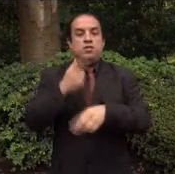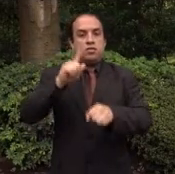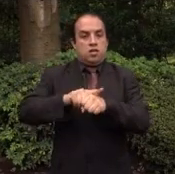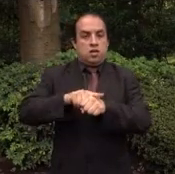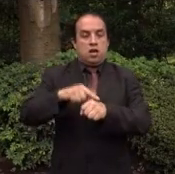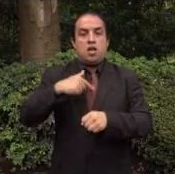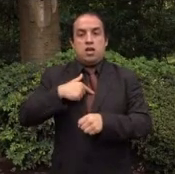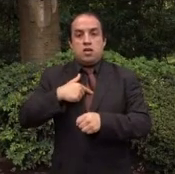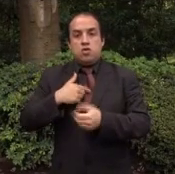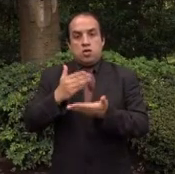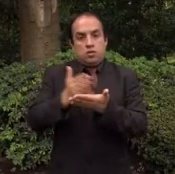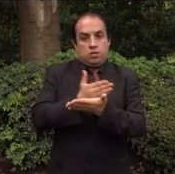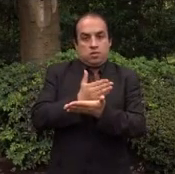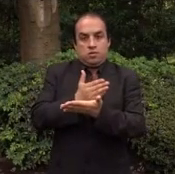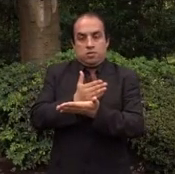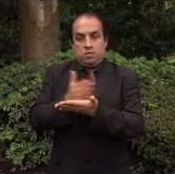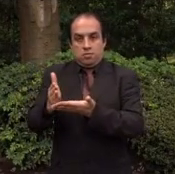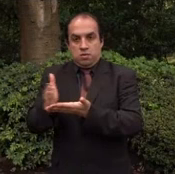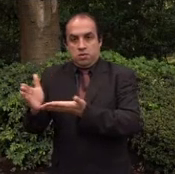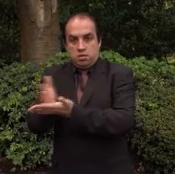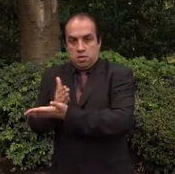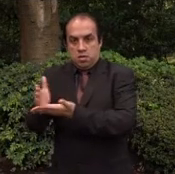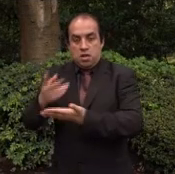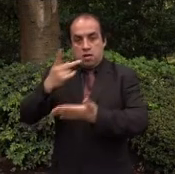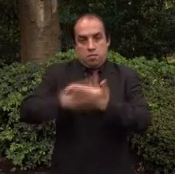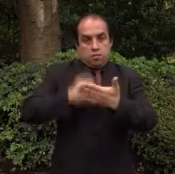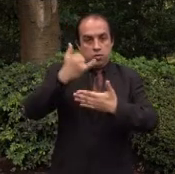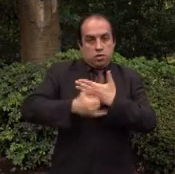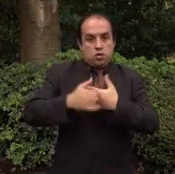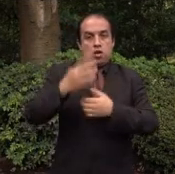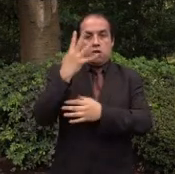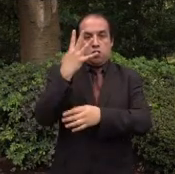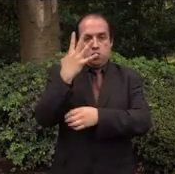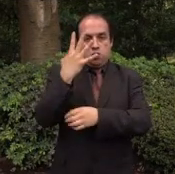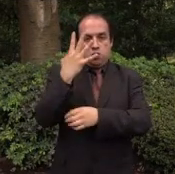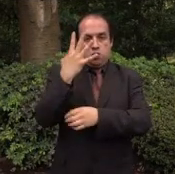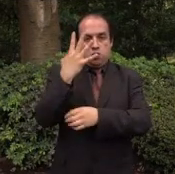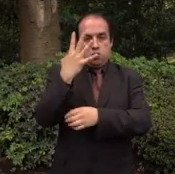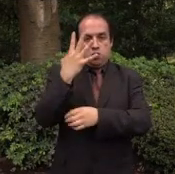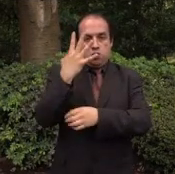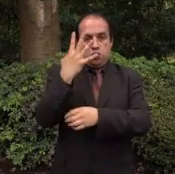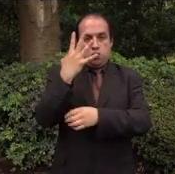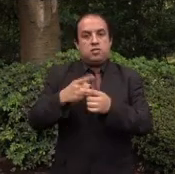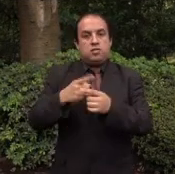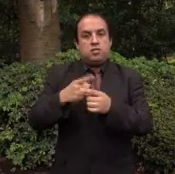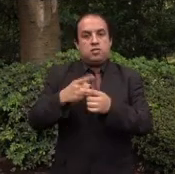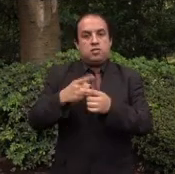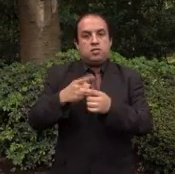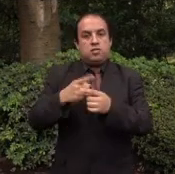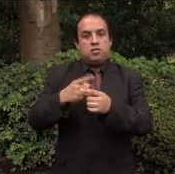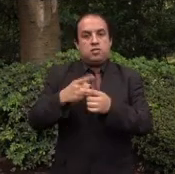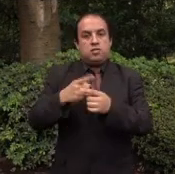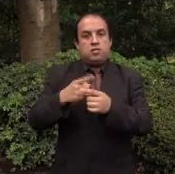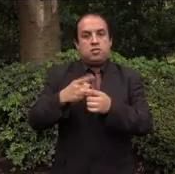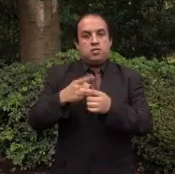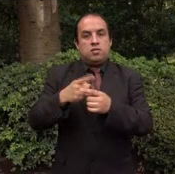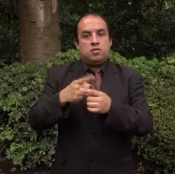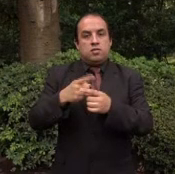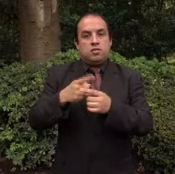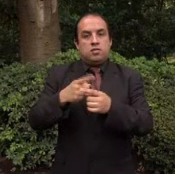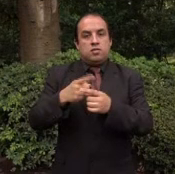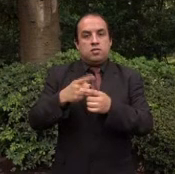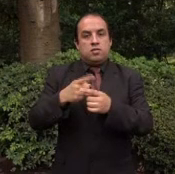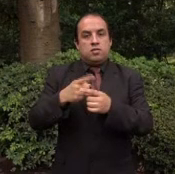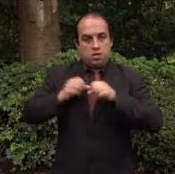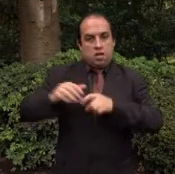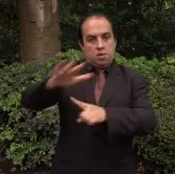dividiría este gran proyecto en cuatro áreas fundamentales, que es su conectividad, su rescate ambiental, su